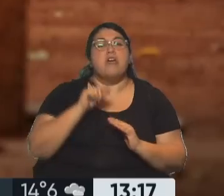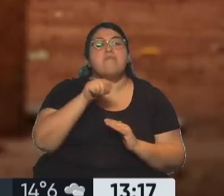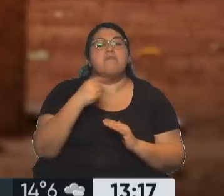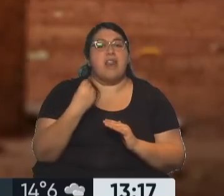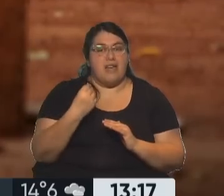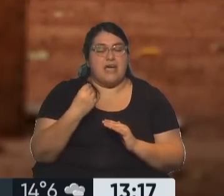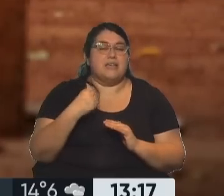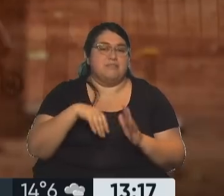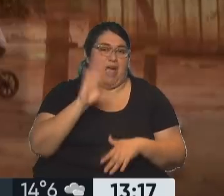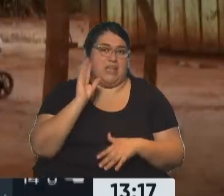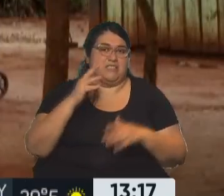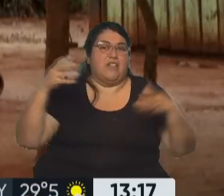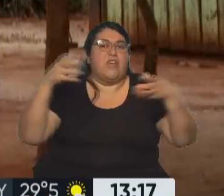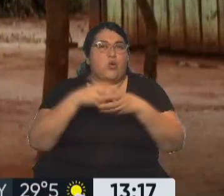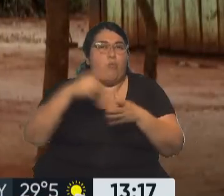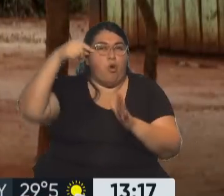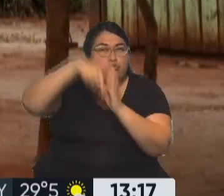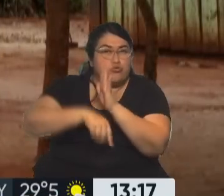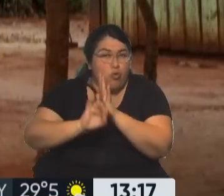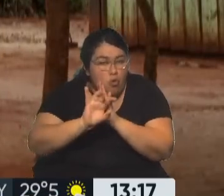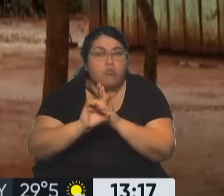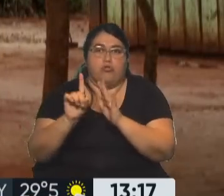del denominado Sur Global.